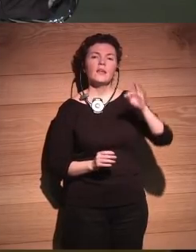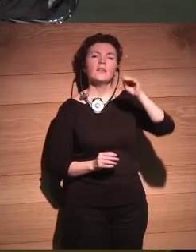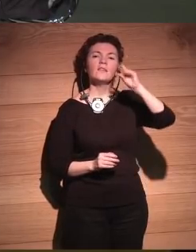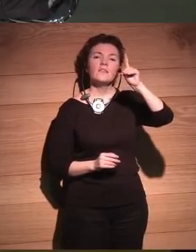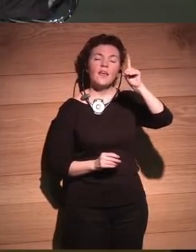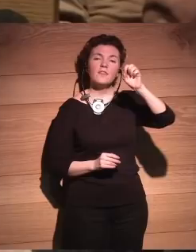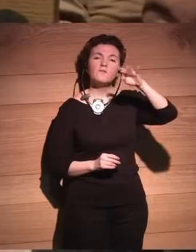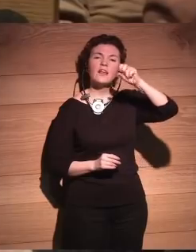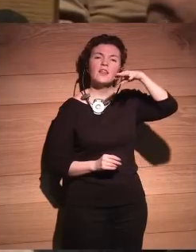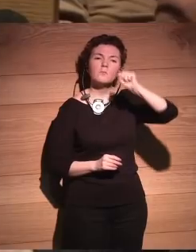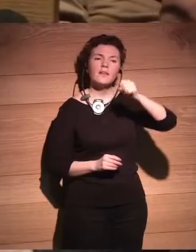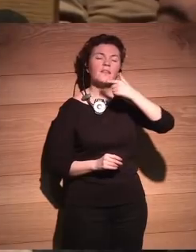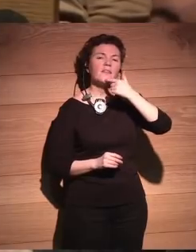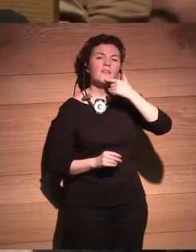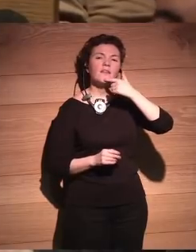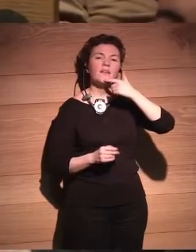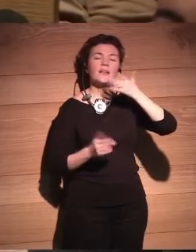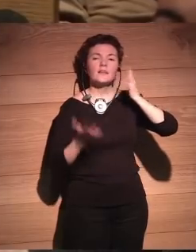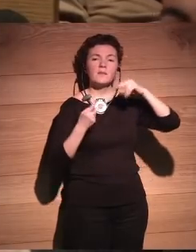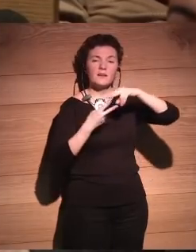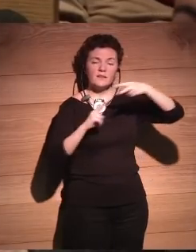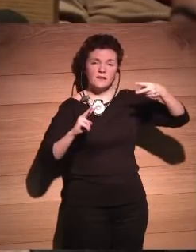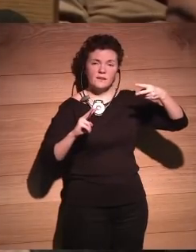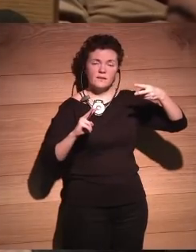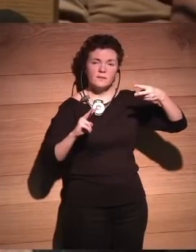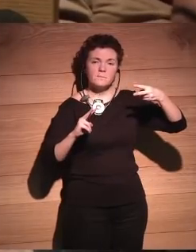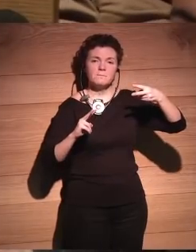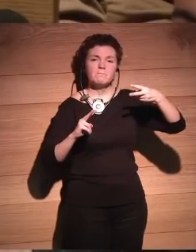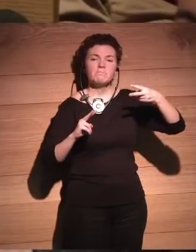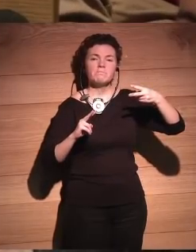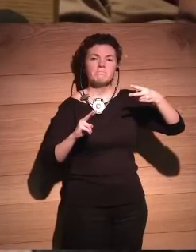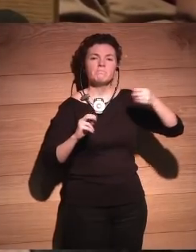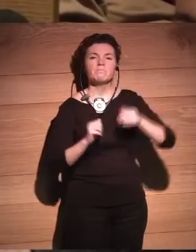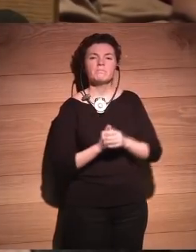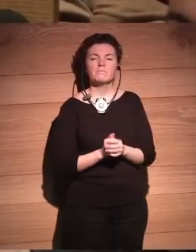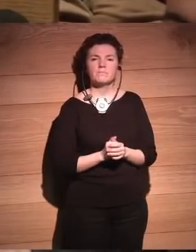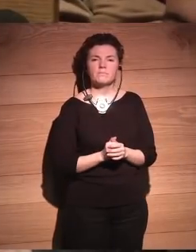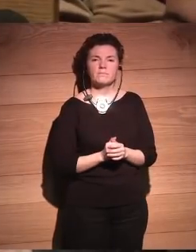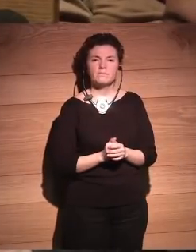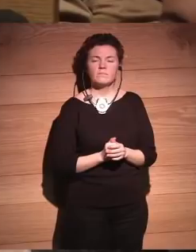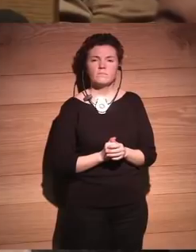Friedman definió la terapia génica